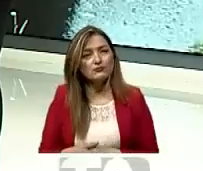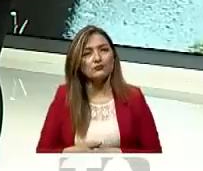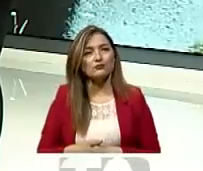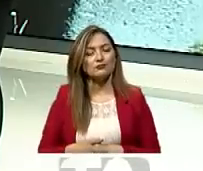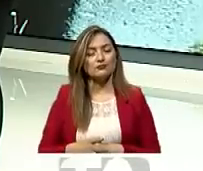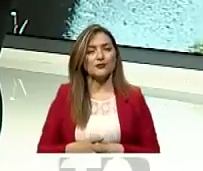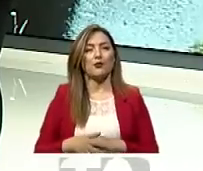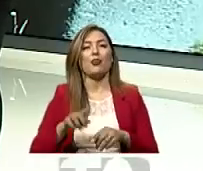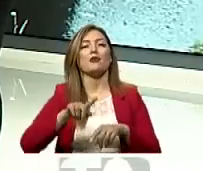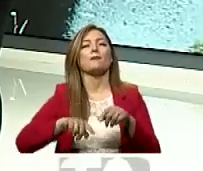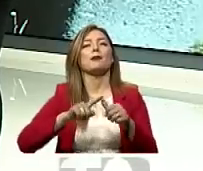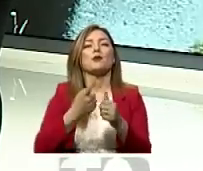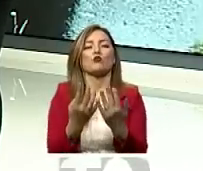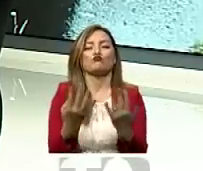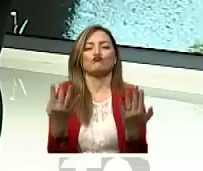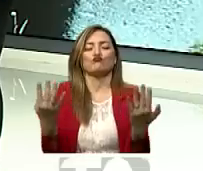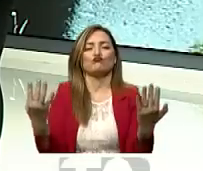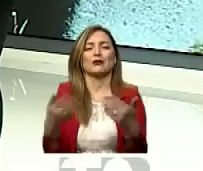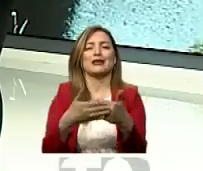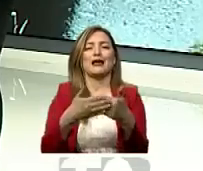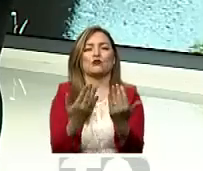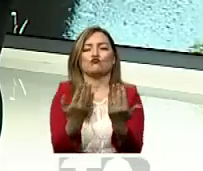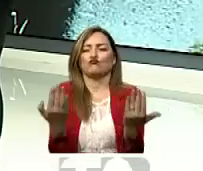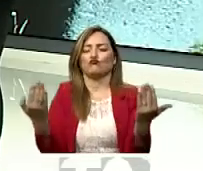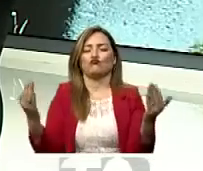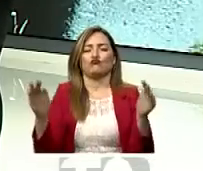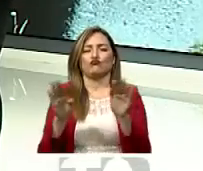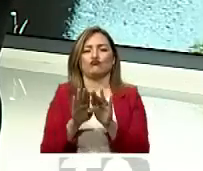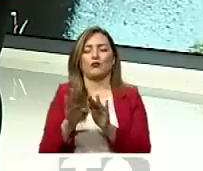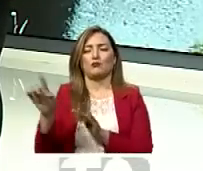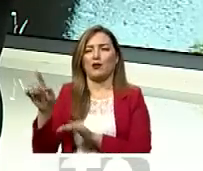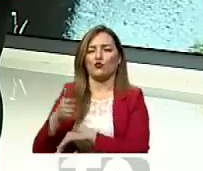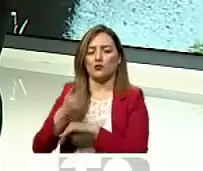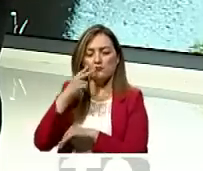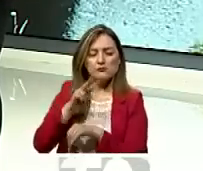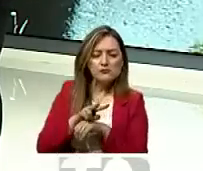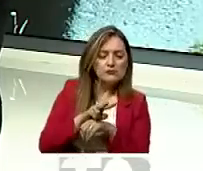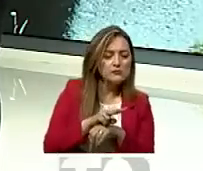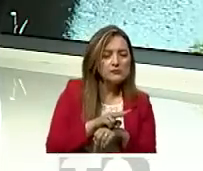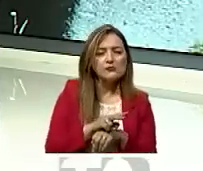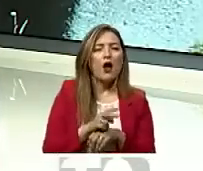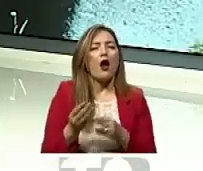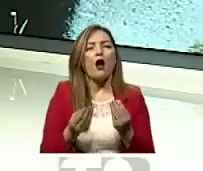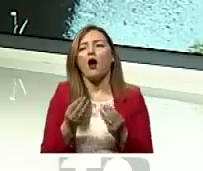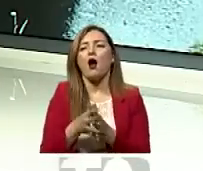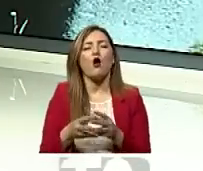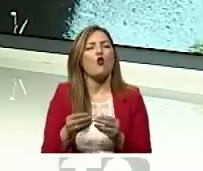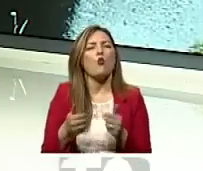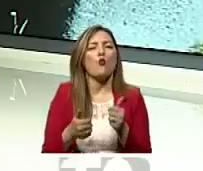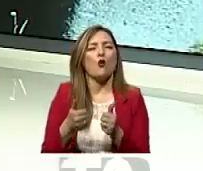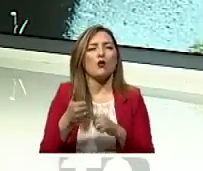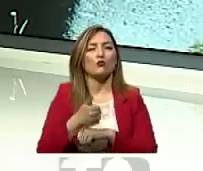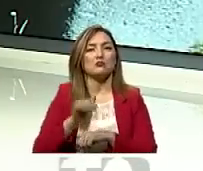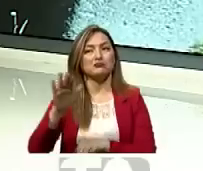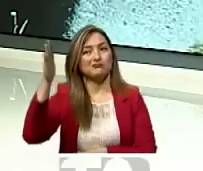debe cercar, es lo primero que se debería hacer en esta zona, luego realizar los estudios debidos para ver cómo se puede intervenir. Sabemos que las autoridades